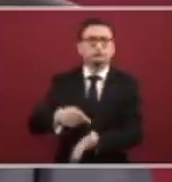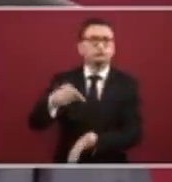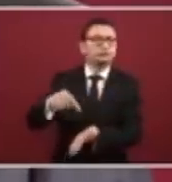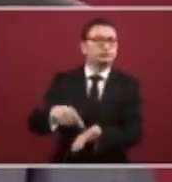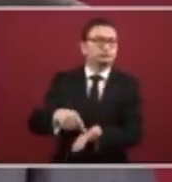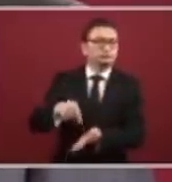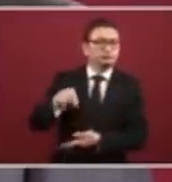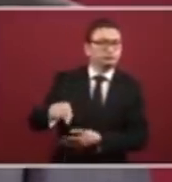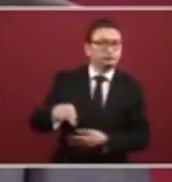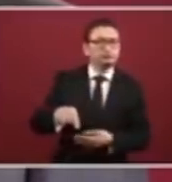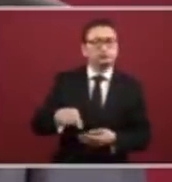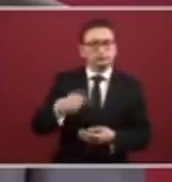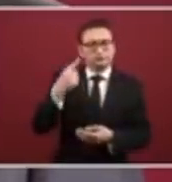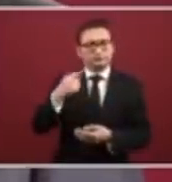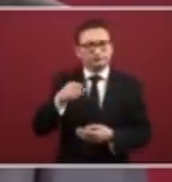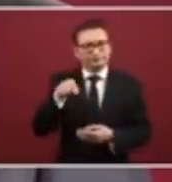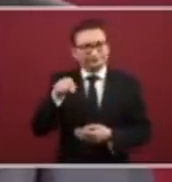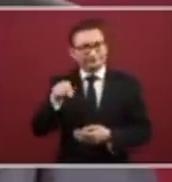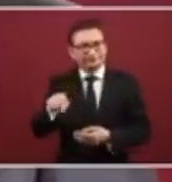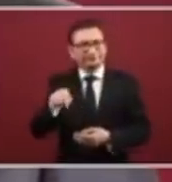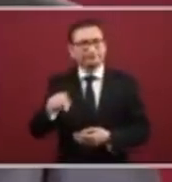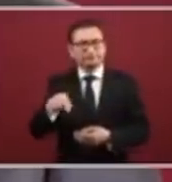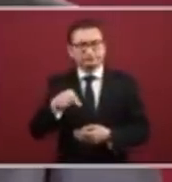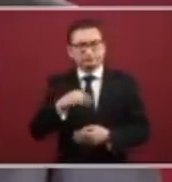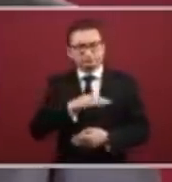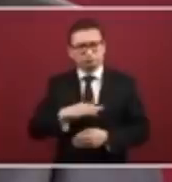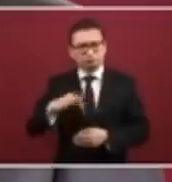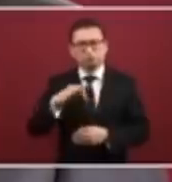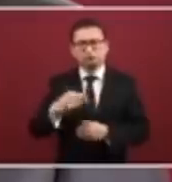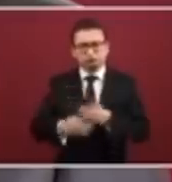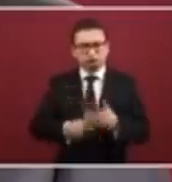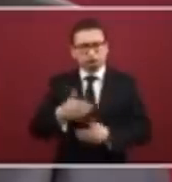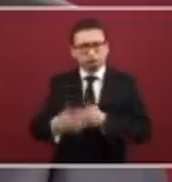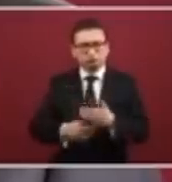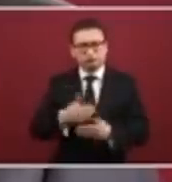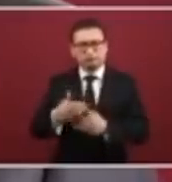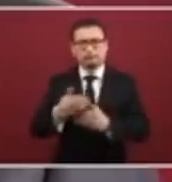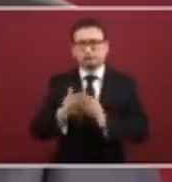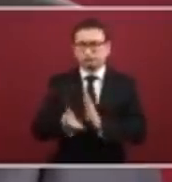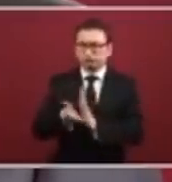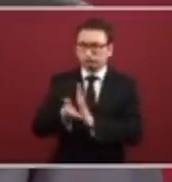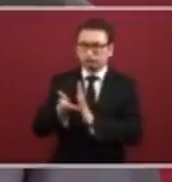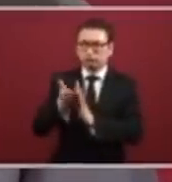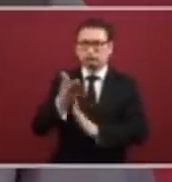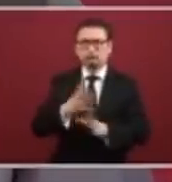es decir, para darle seguimiento a toda la obra.